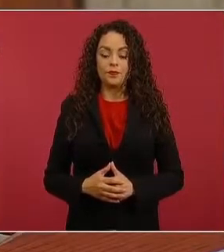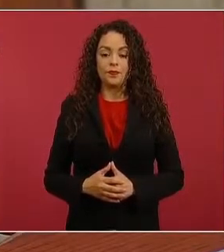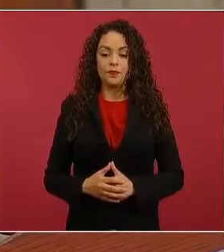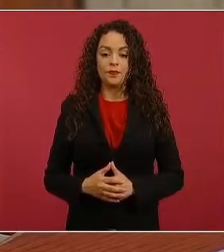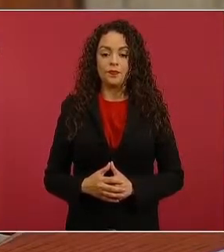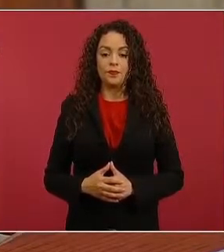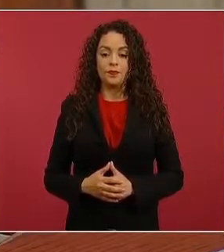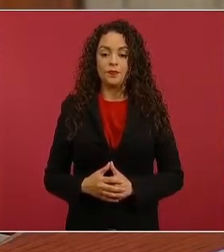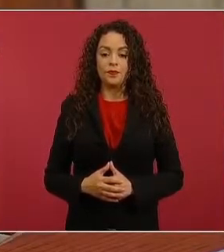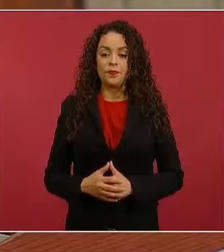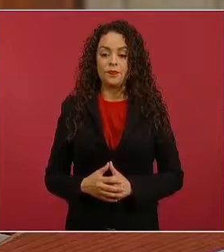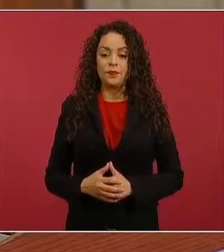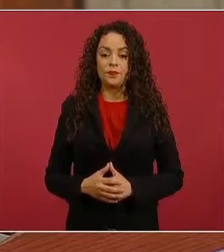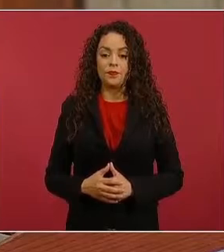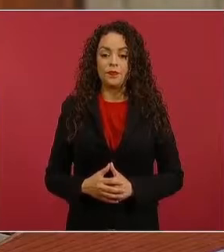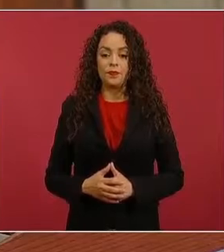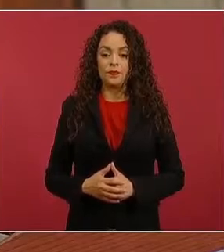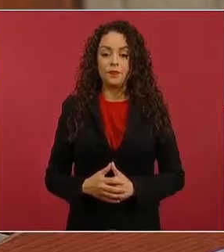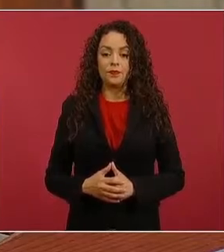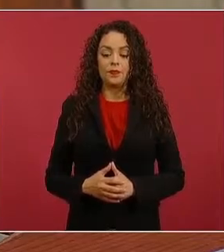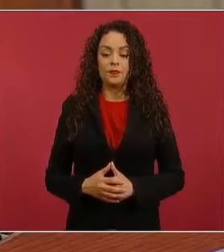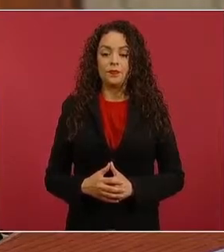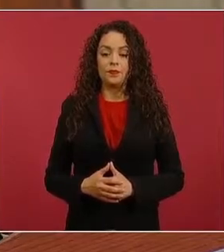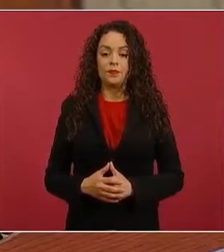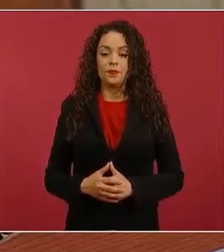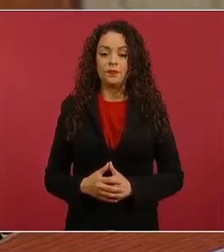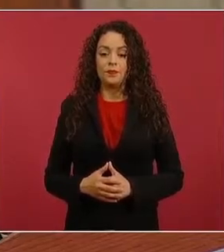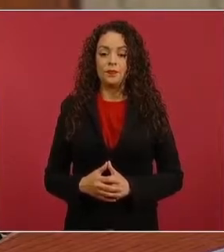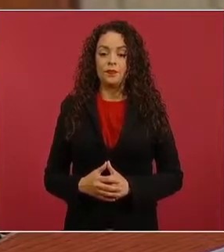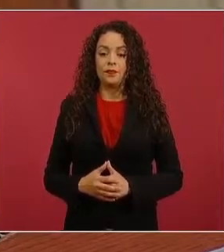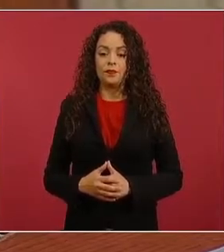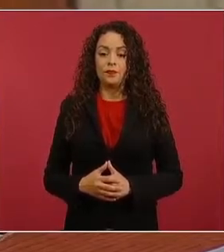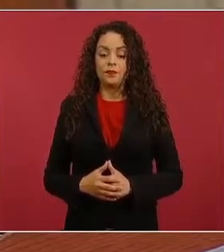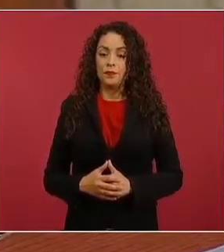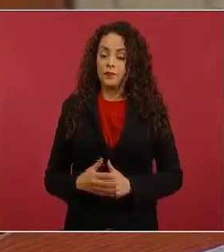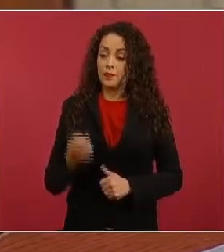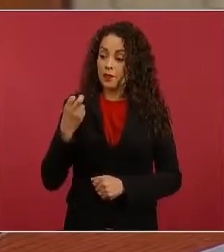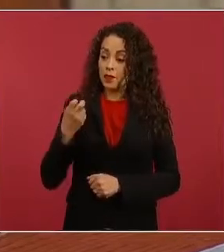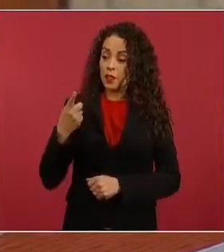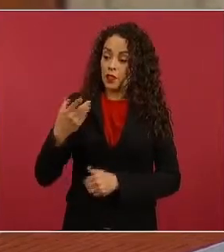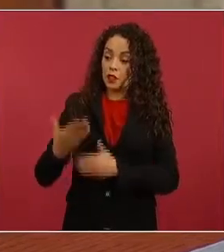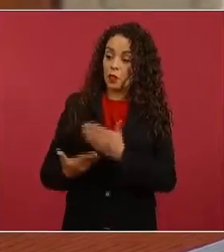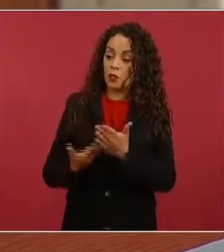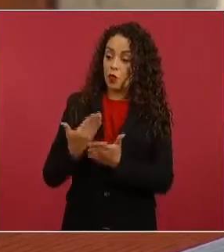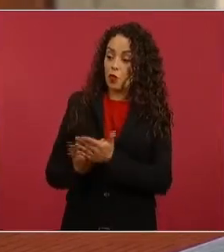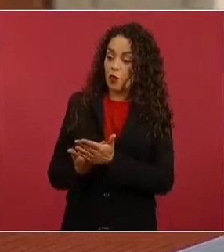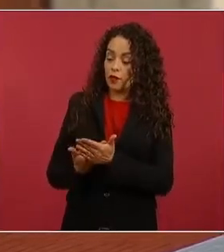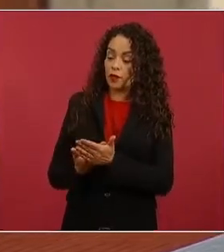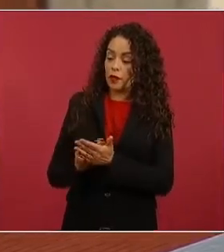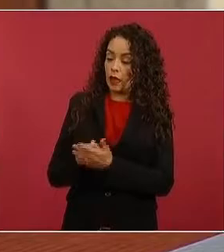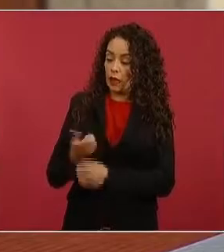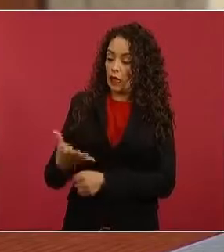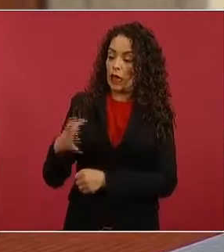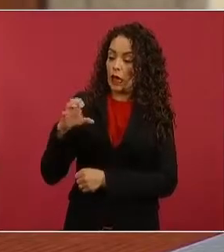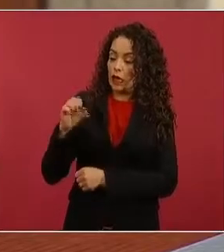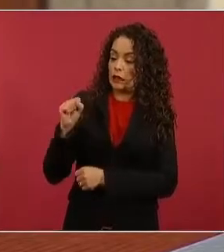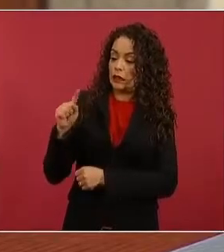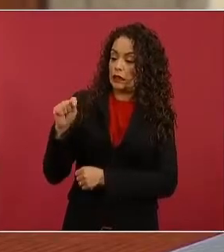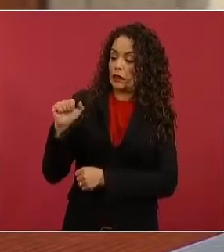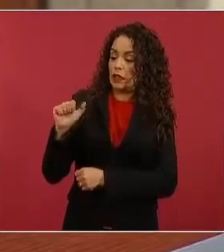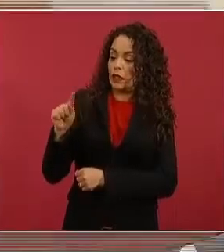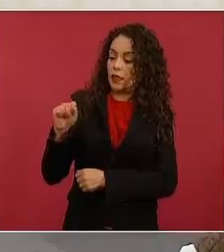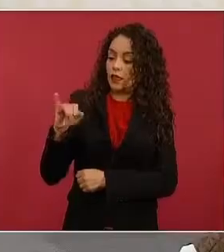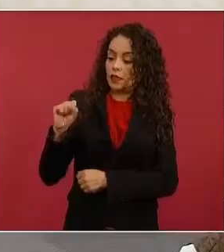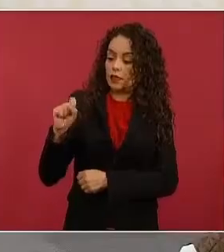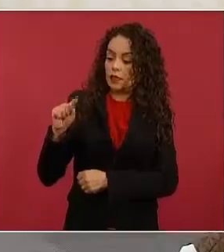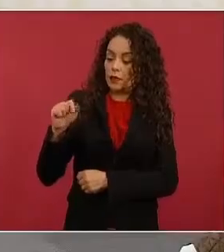Dice, no se trata de una iniciativa estatista ni expropiatoria. Lo que se busca